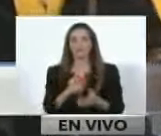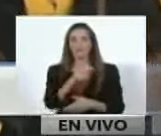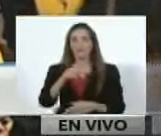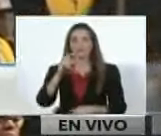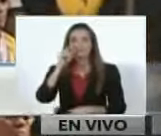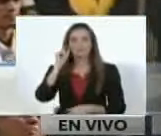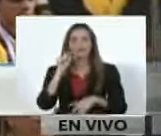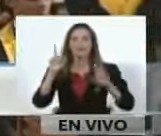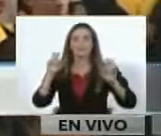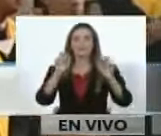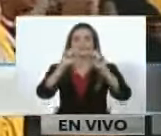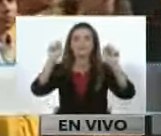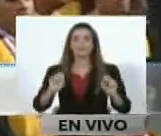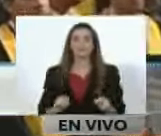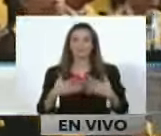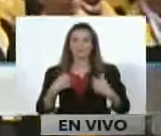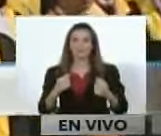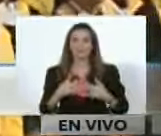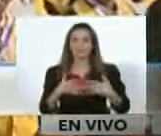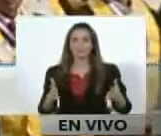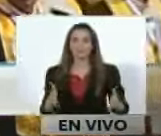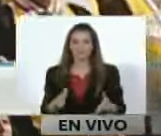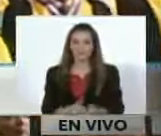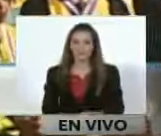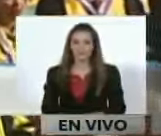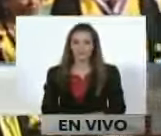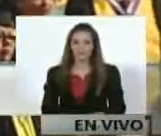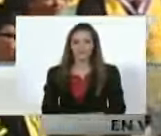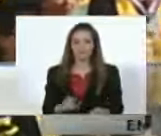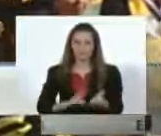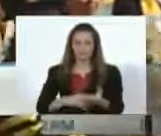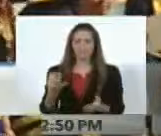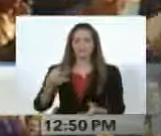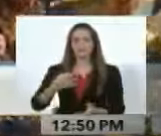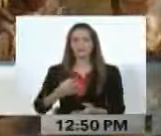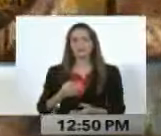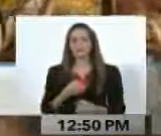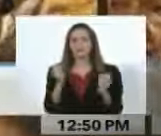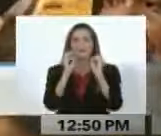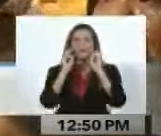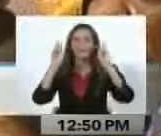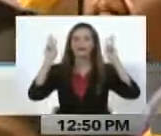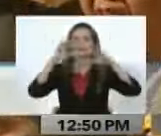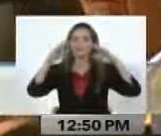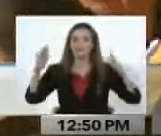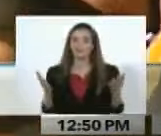del nuevo sistema de salud pública que estoy seguro va a maravillar al mundo.